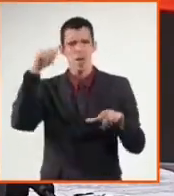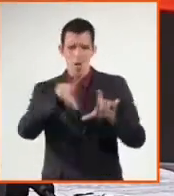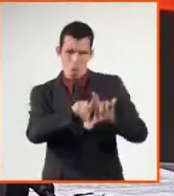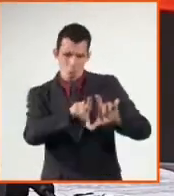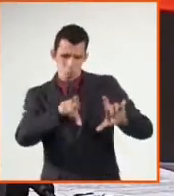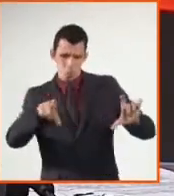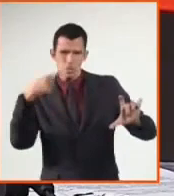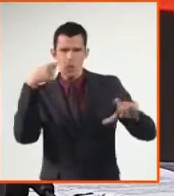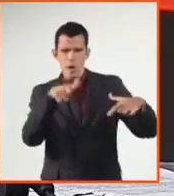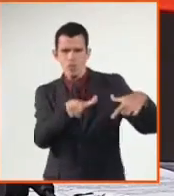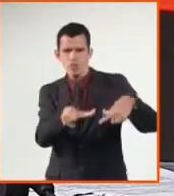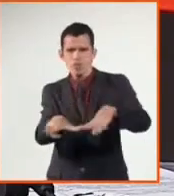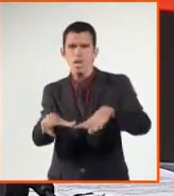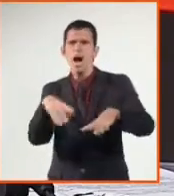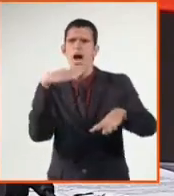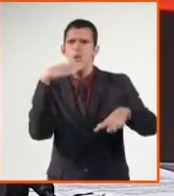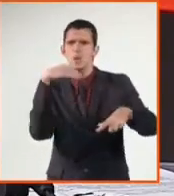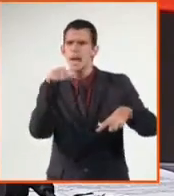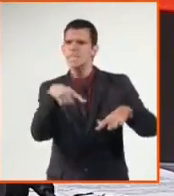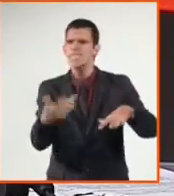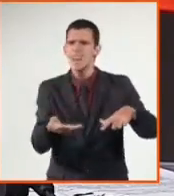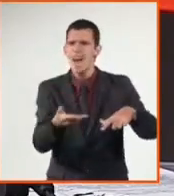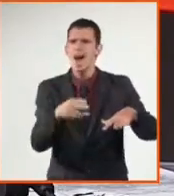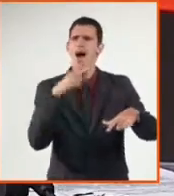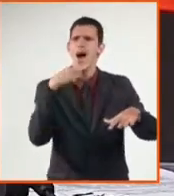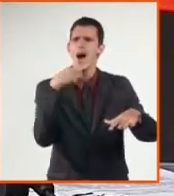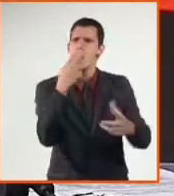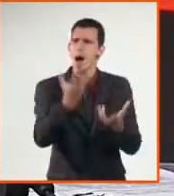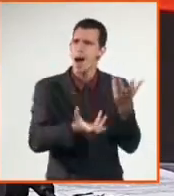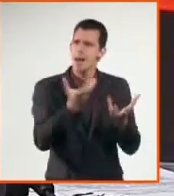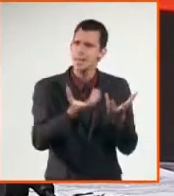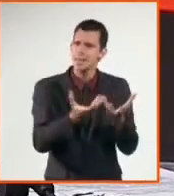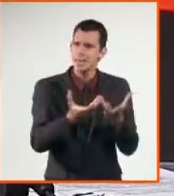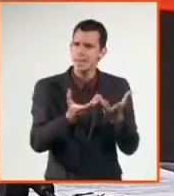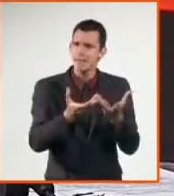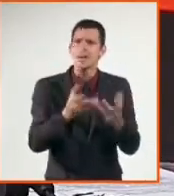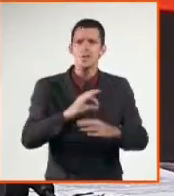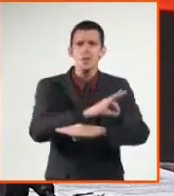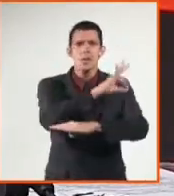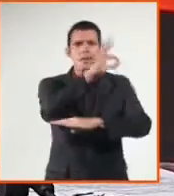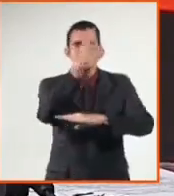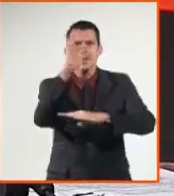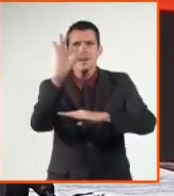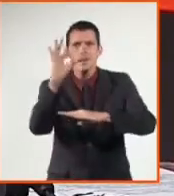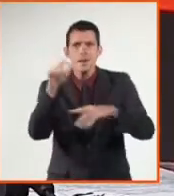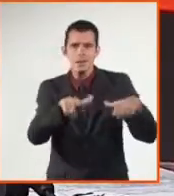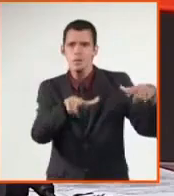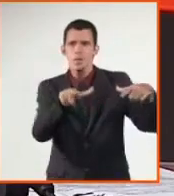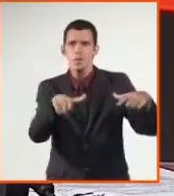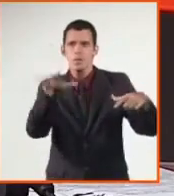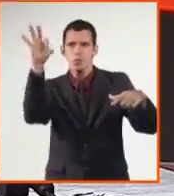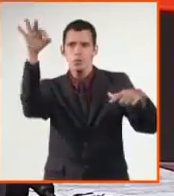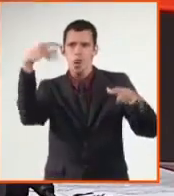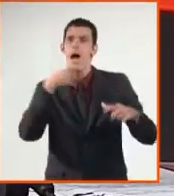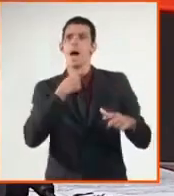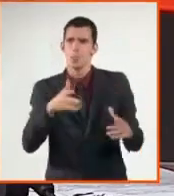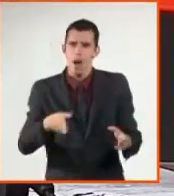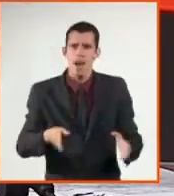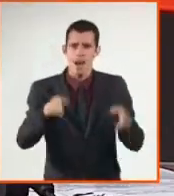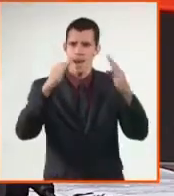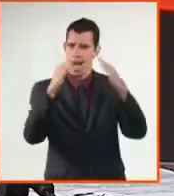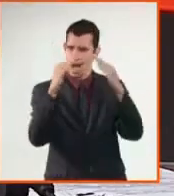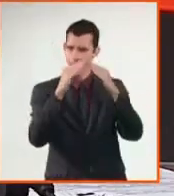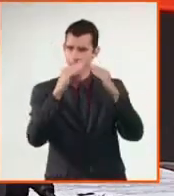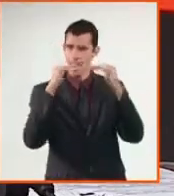fotovoltáicos que en la medida de la disponibilidad de las posibilidades sean puestos a la 20 que han sido muy bien acogidos por la población por tanto en función